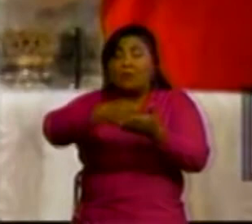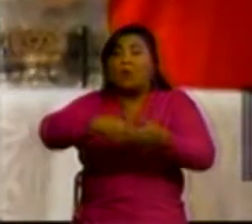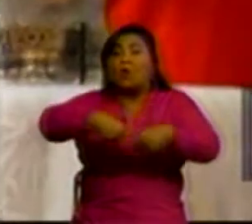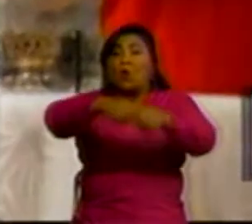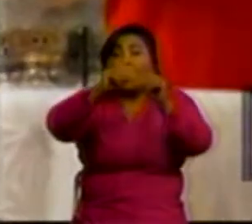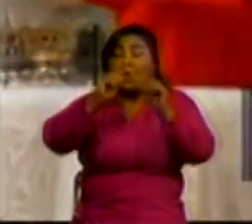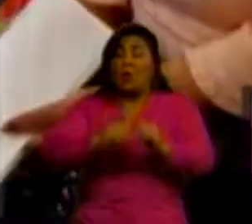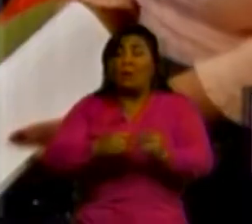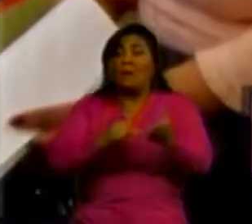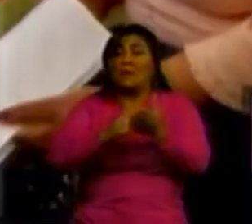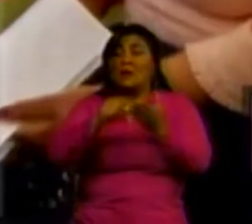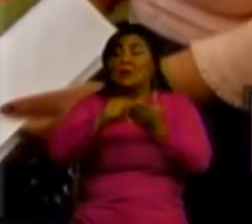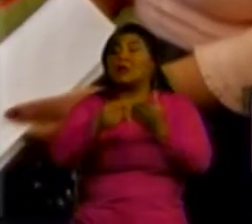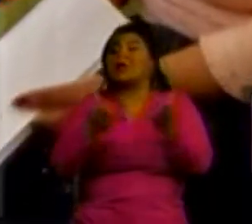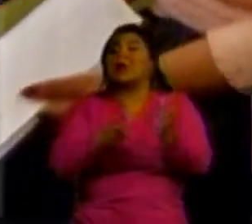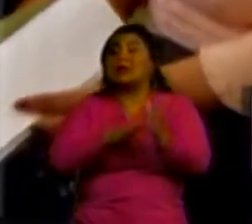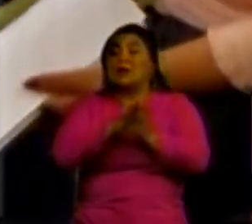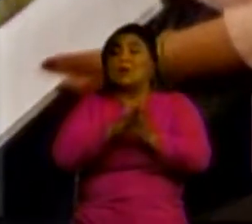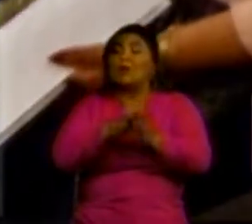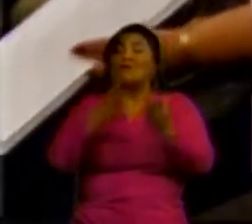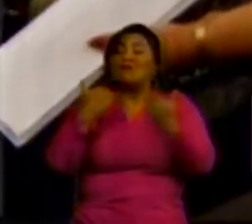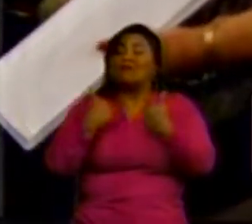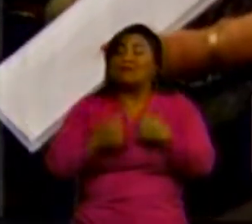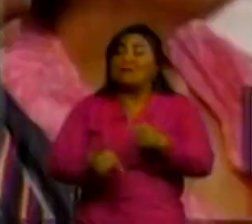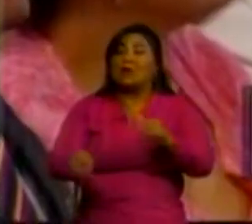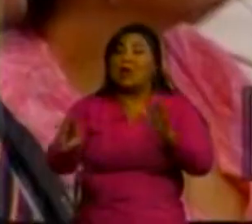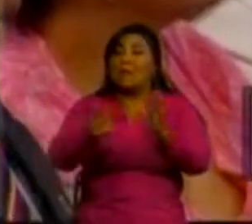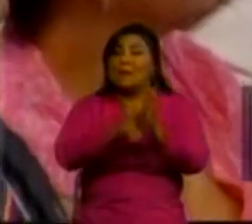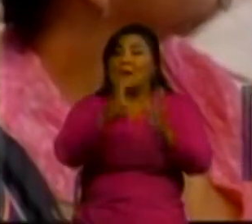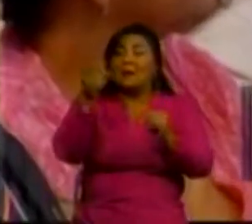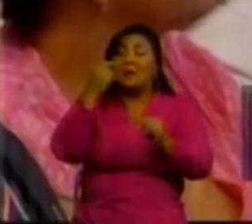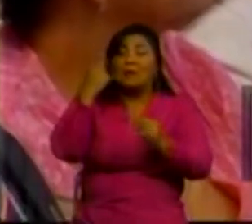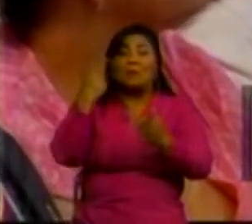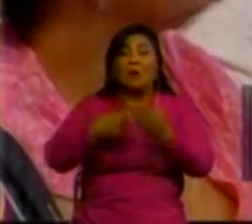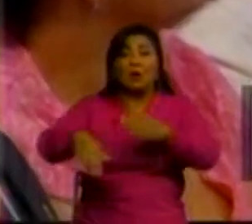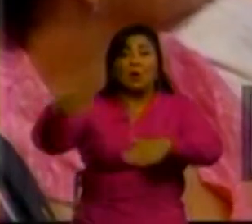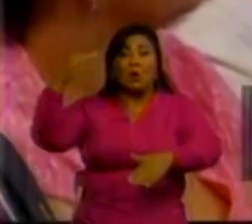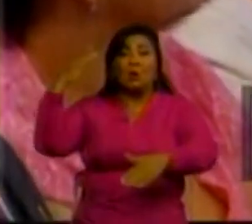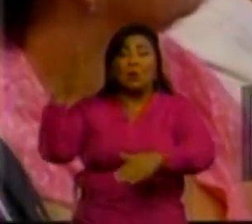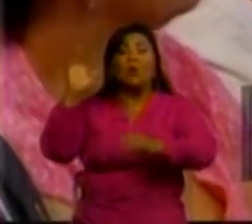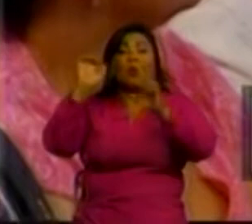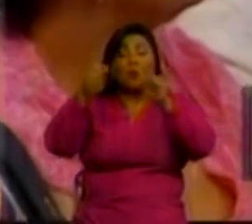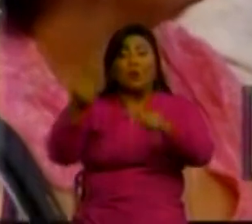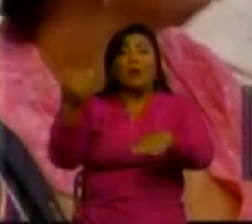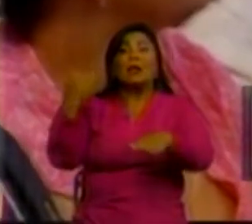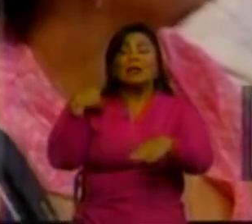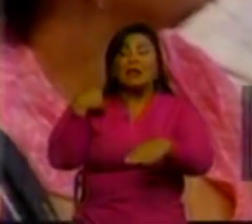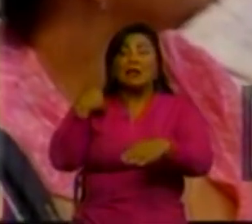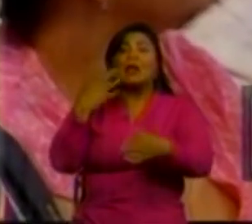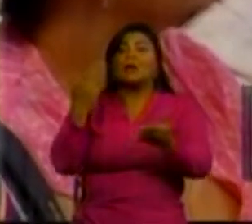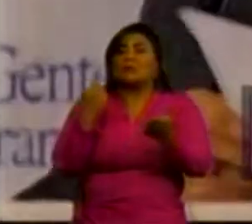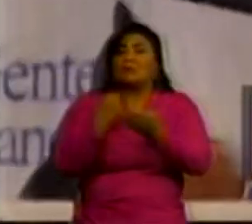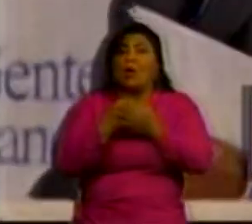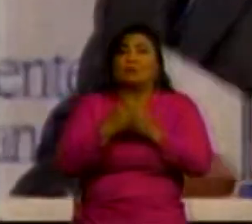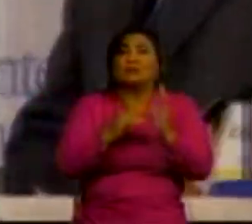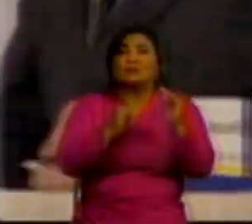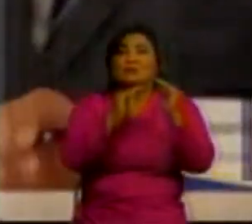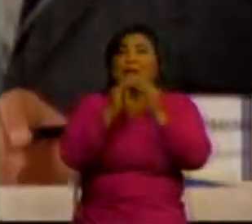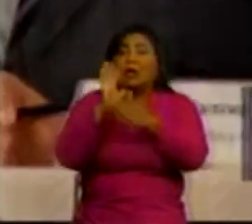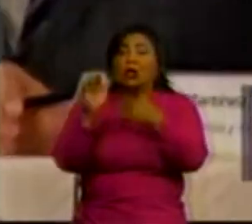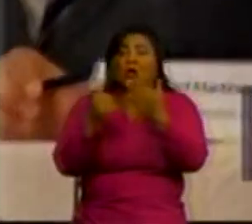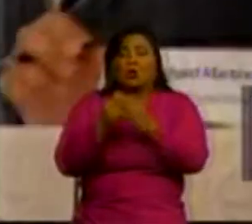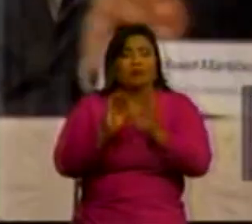Desarrollo Humano y Vivienda y el Fondo de Cesantía para que los maestros puedan tener acceso a una vivienda digna en